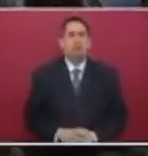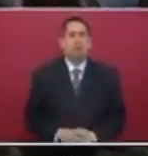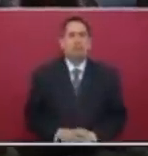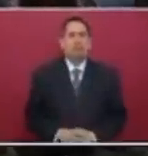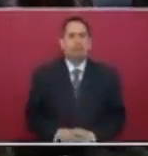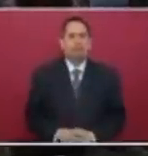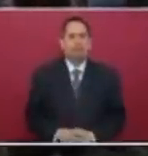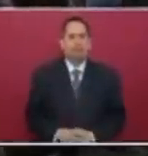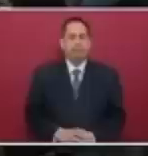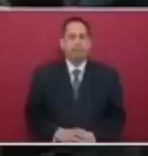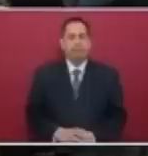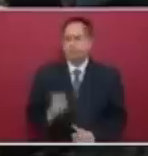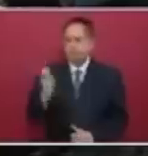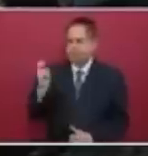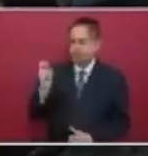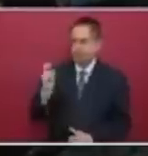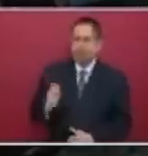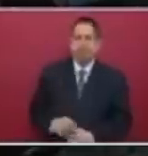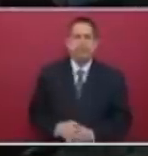ahí está